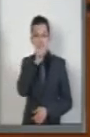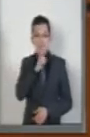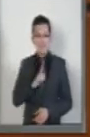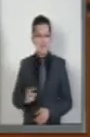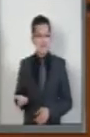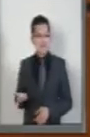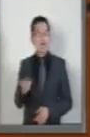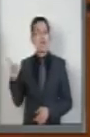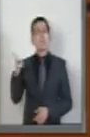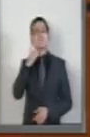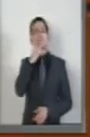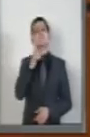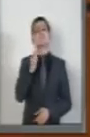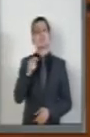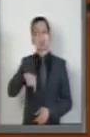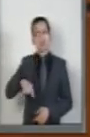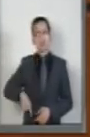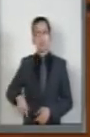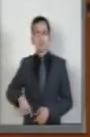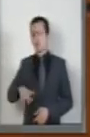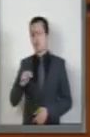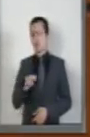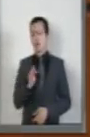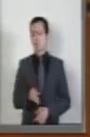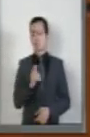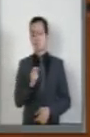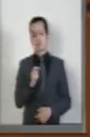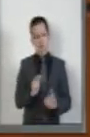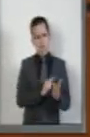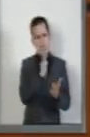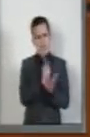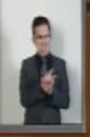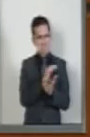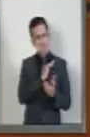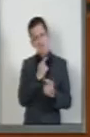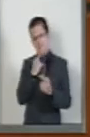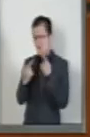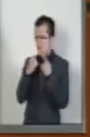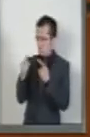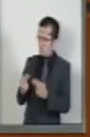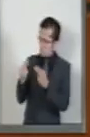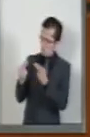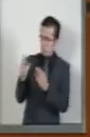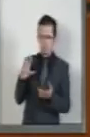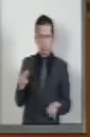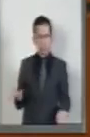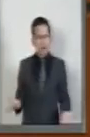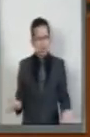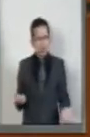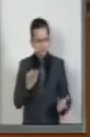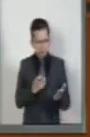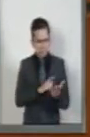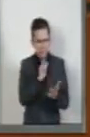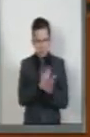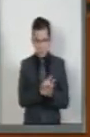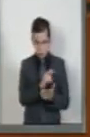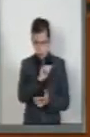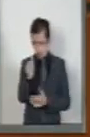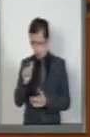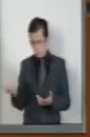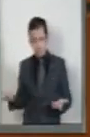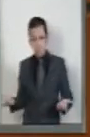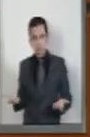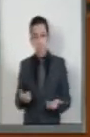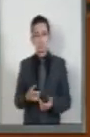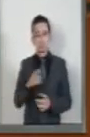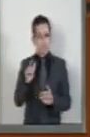el gobierno a hacer es a negociar la ley. Esta ni ninguna otra, no solo la